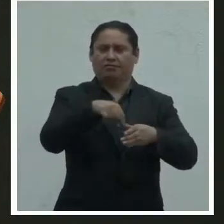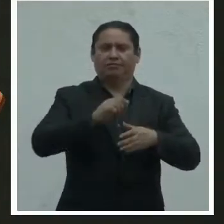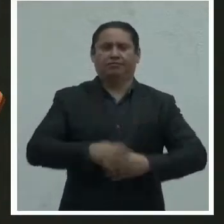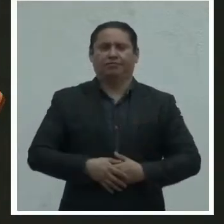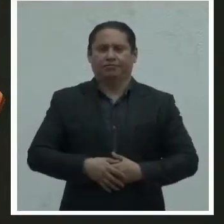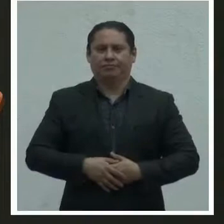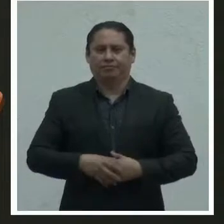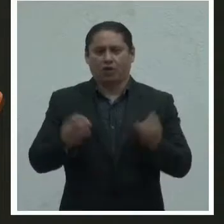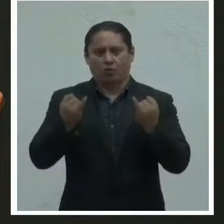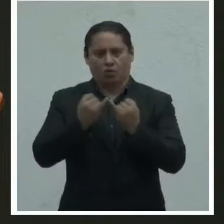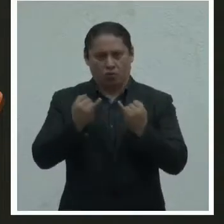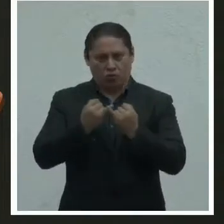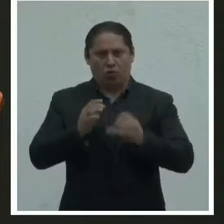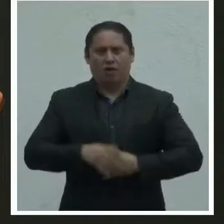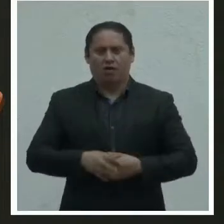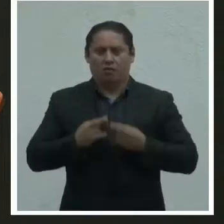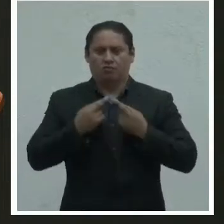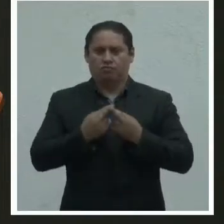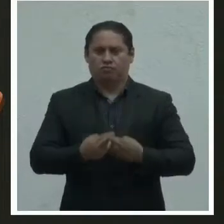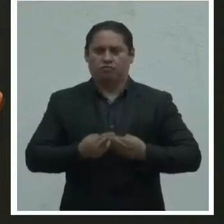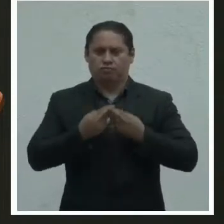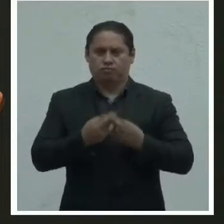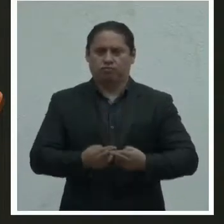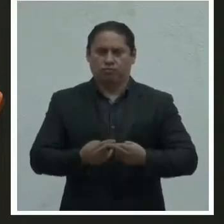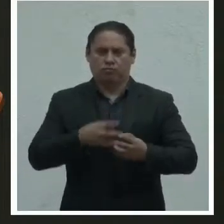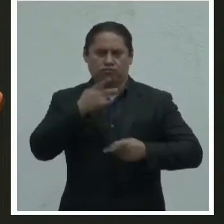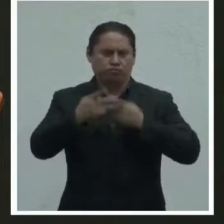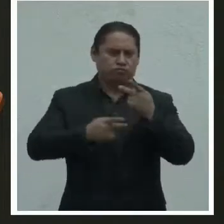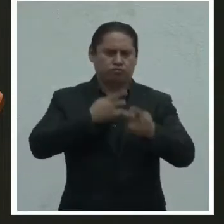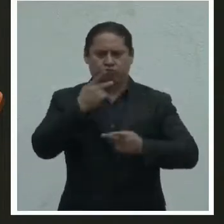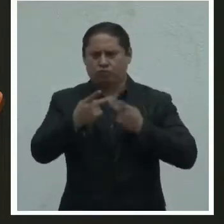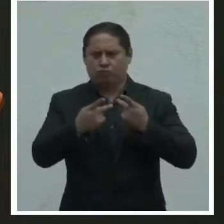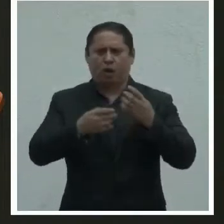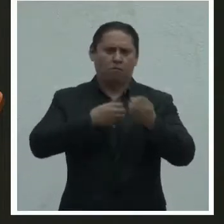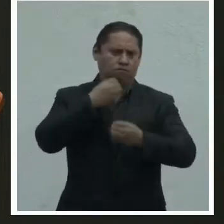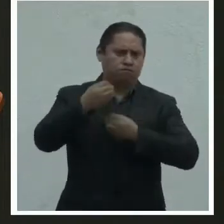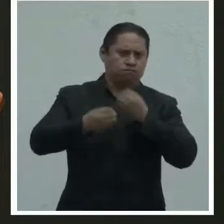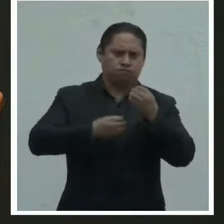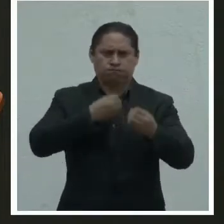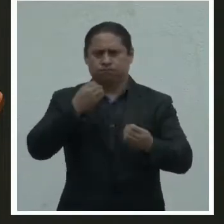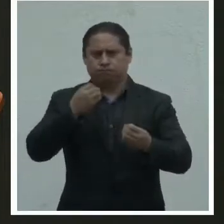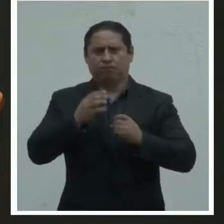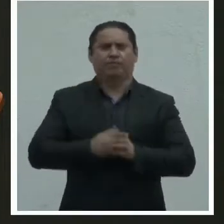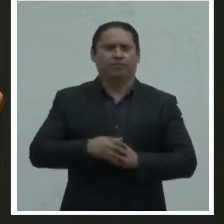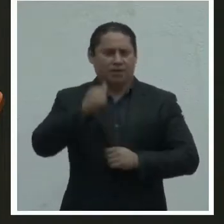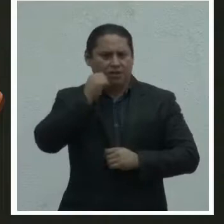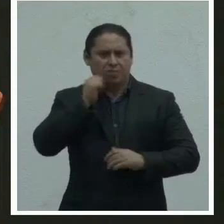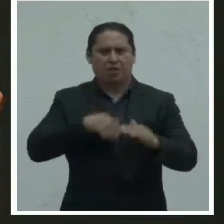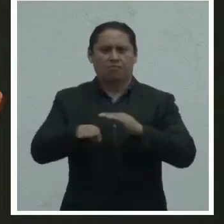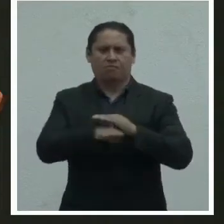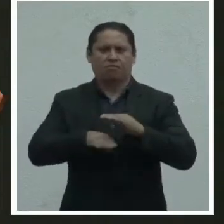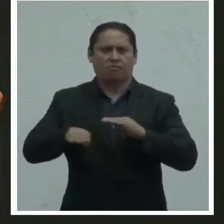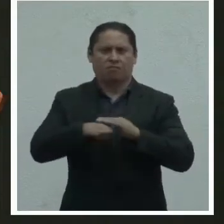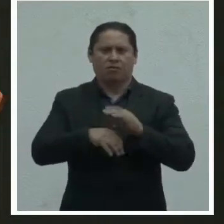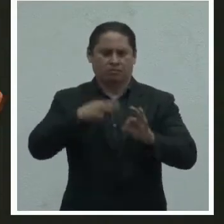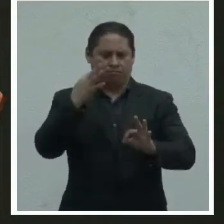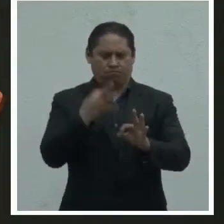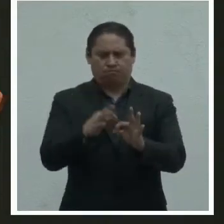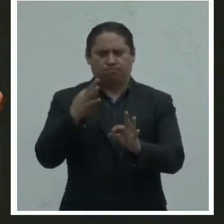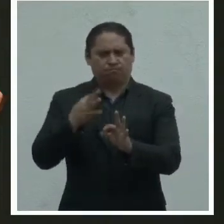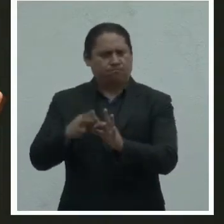Además, los recursos testimoniales, sus narraciones están basadas en los relatos certeros